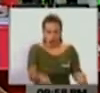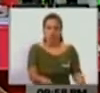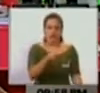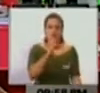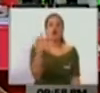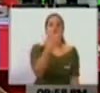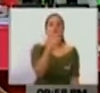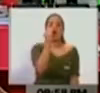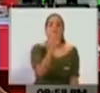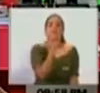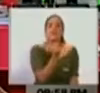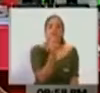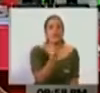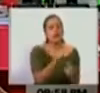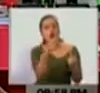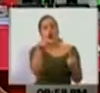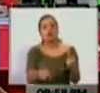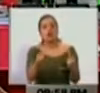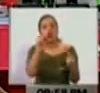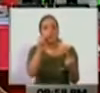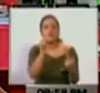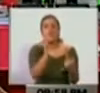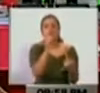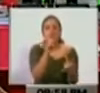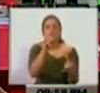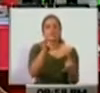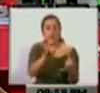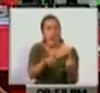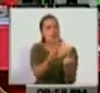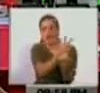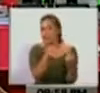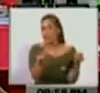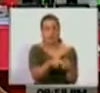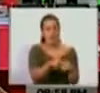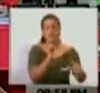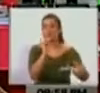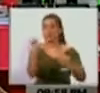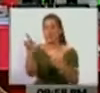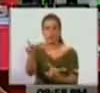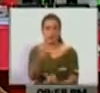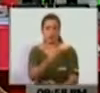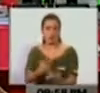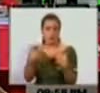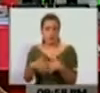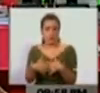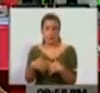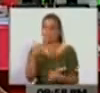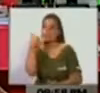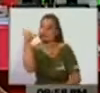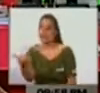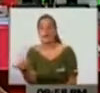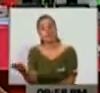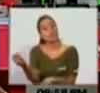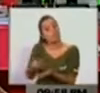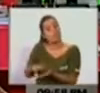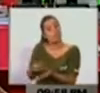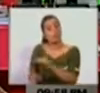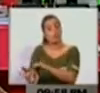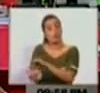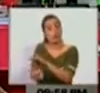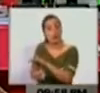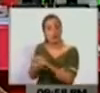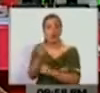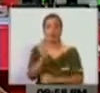Igualito, en este momento lo hacen igualito. Le mandan su gente a empresarios. Yo leí en estos días una nota de